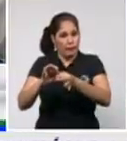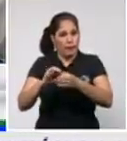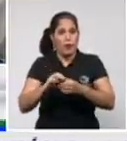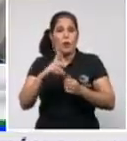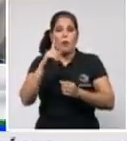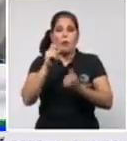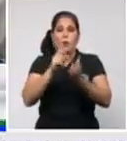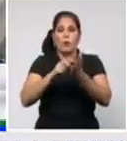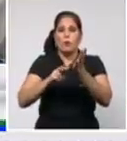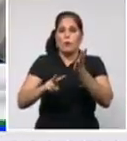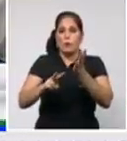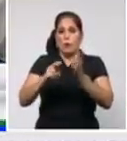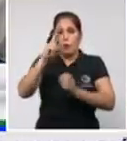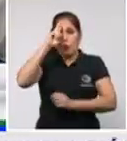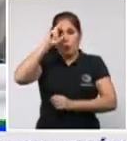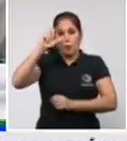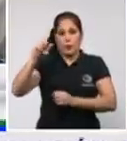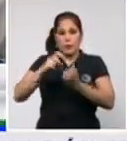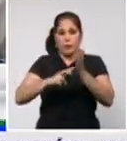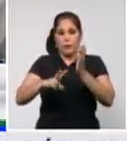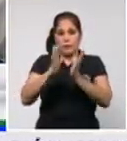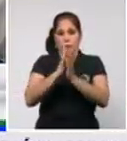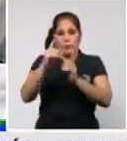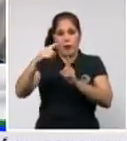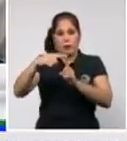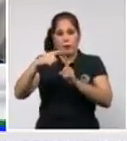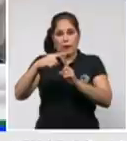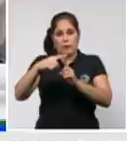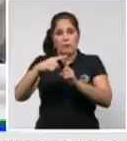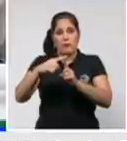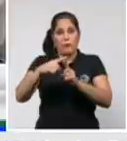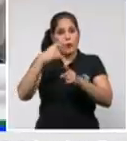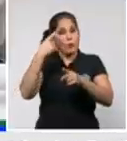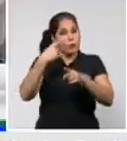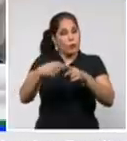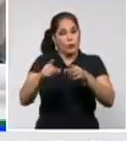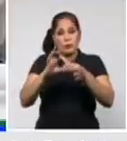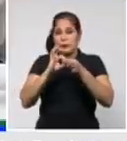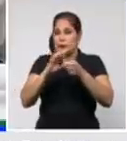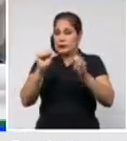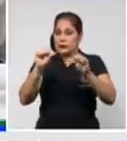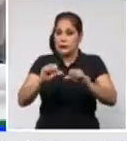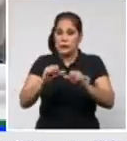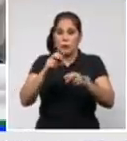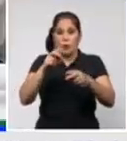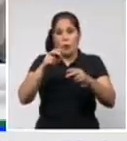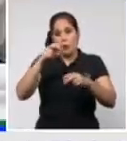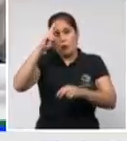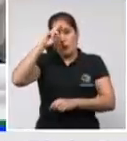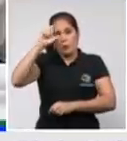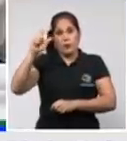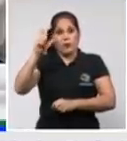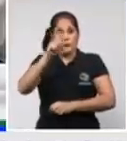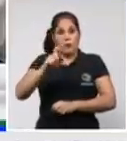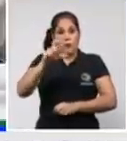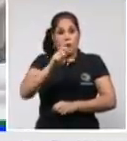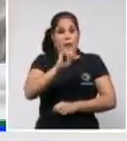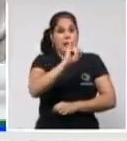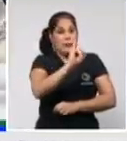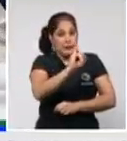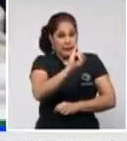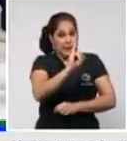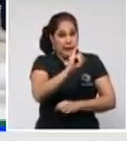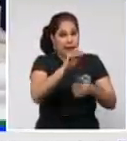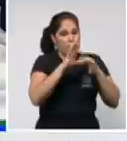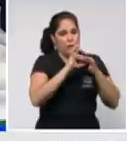en un hospital de la provincia de Matanzas y en el otro en un hospital de Camagüey, y 6 pacientes en estado